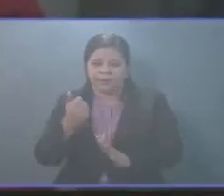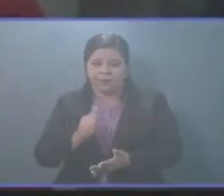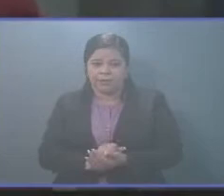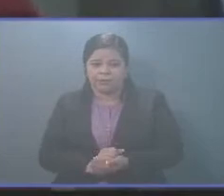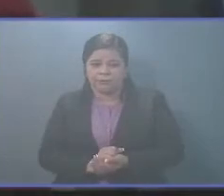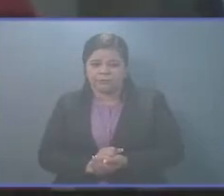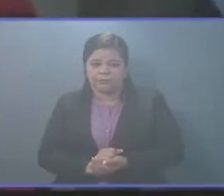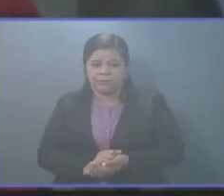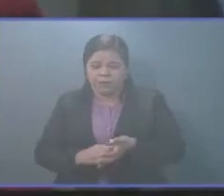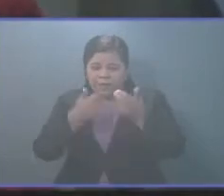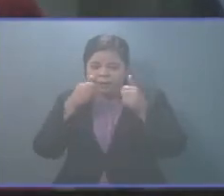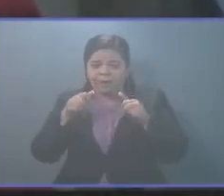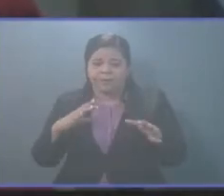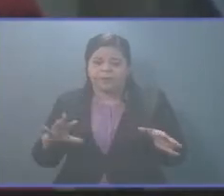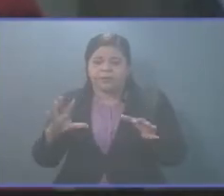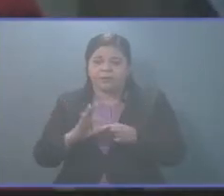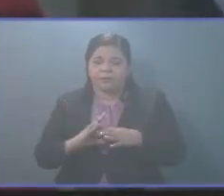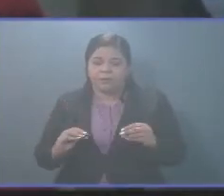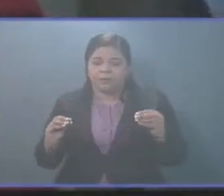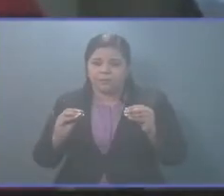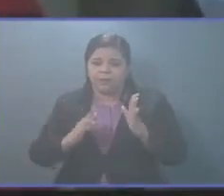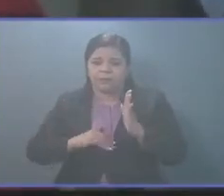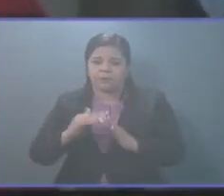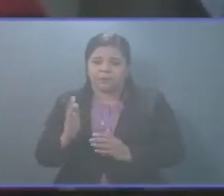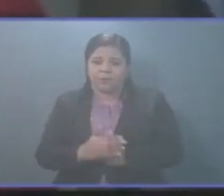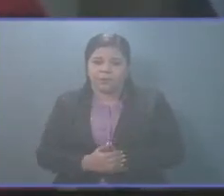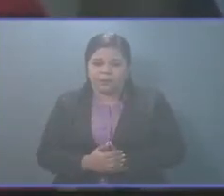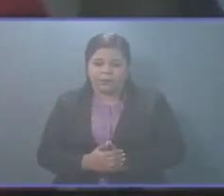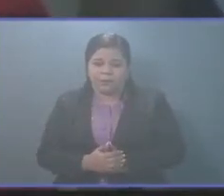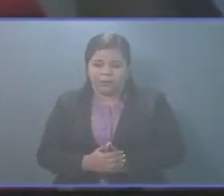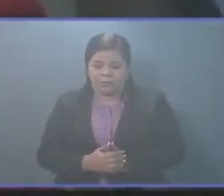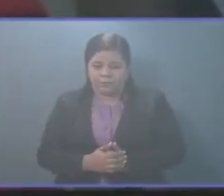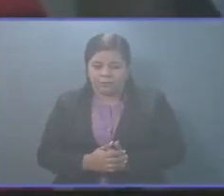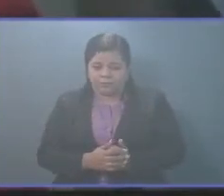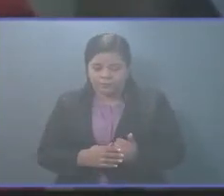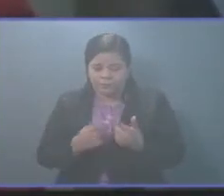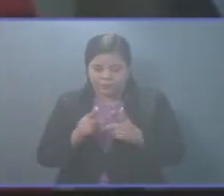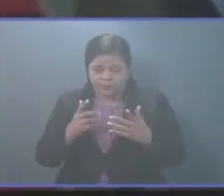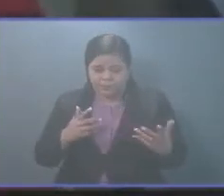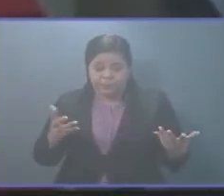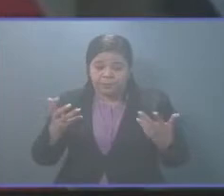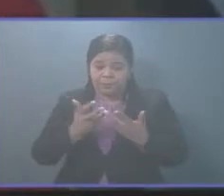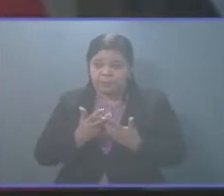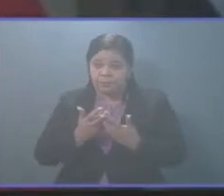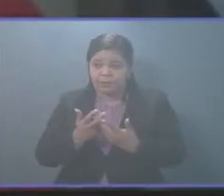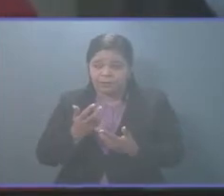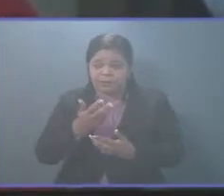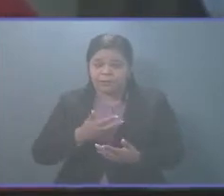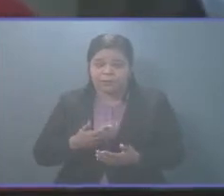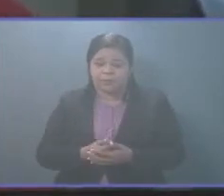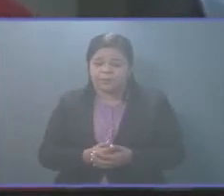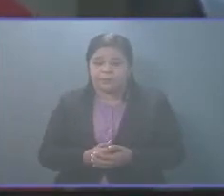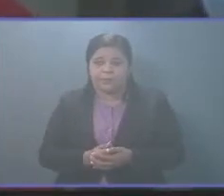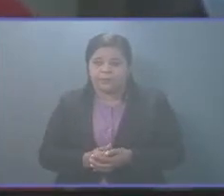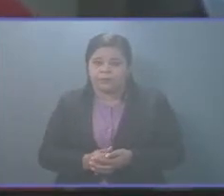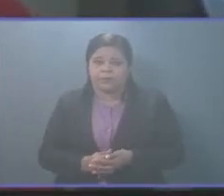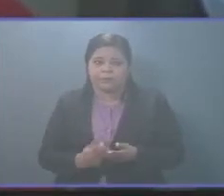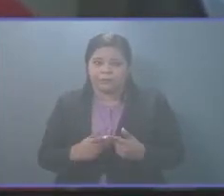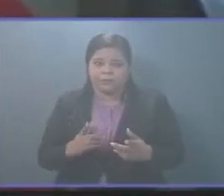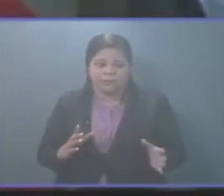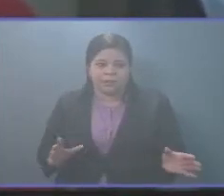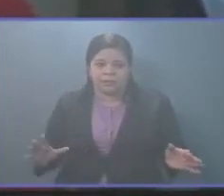para que me la responda, porque les dije, hay declaraciones que tienen a título de lo que dejamos de registro a partir de los